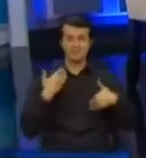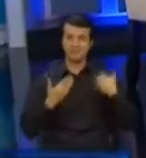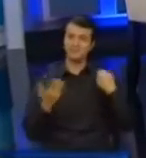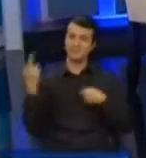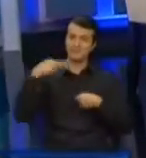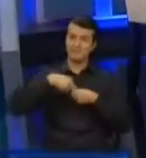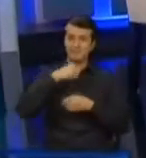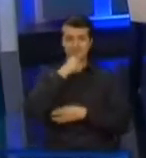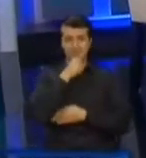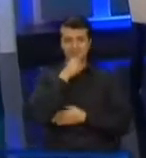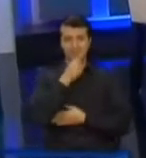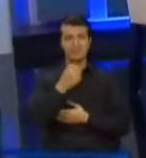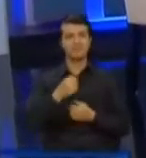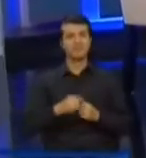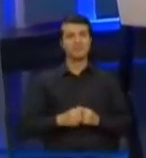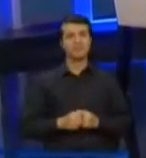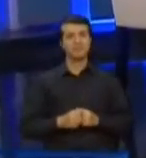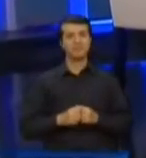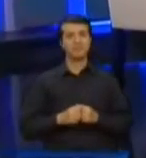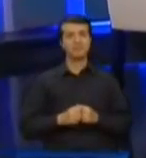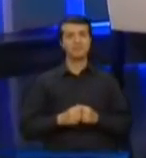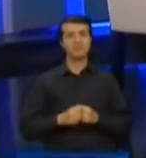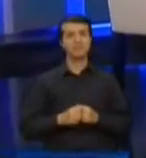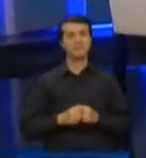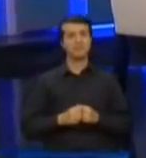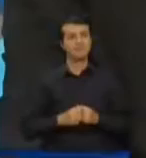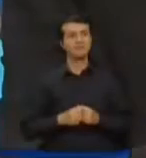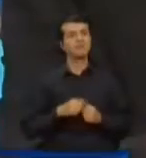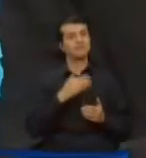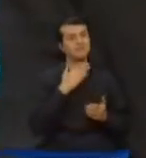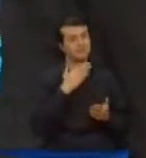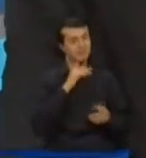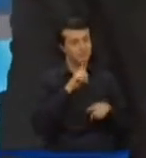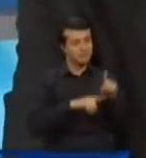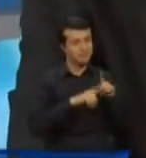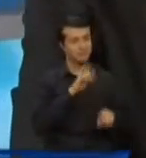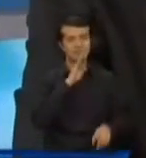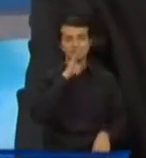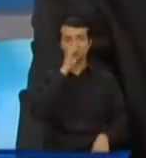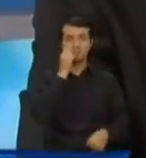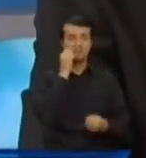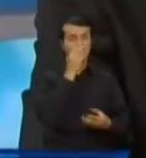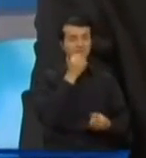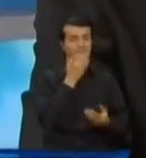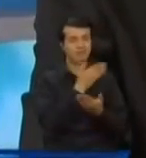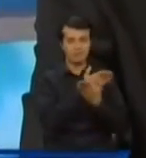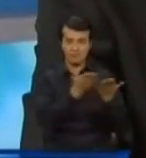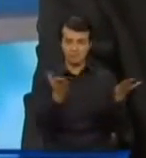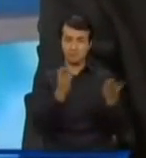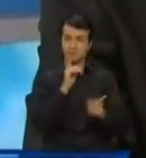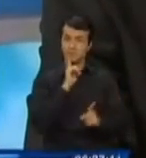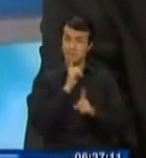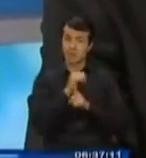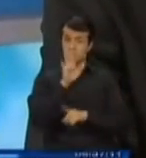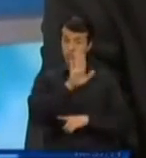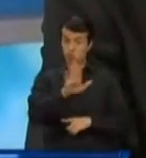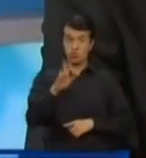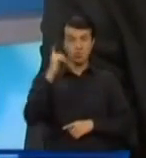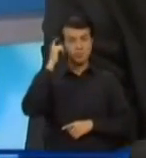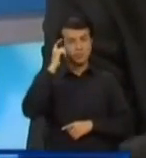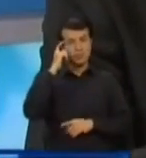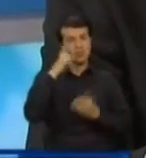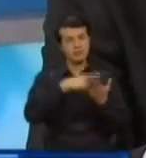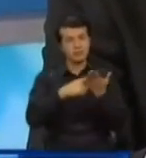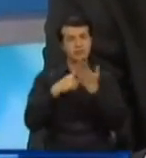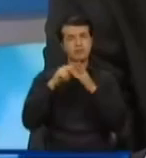en Pensamiento Crítico. Muchas gracias, Carlos, un placer. Bueno, amigos televidentes, como siempre, los insumos son para ustedes, para que continúen con el